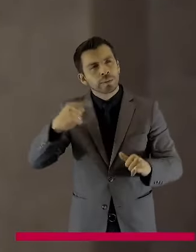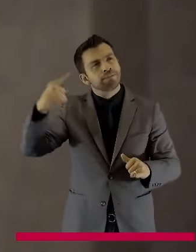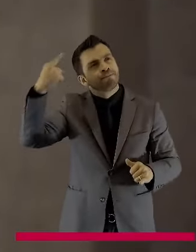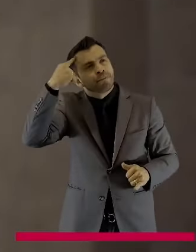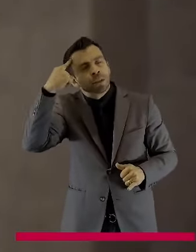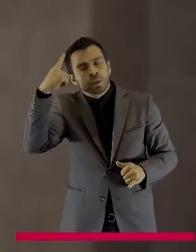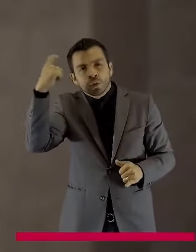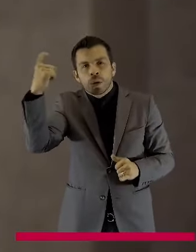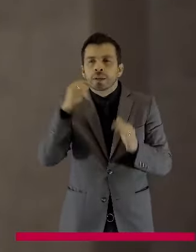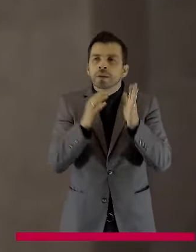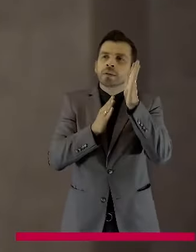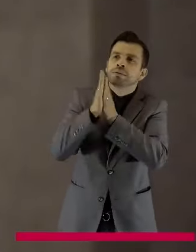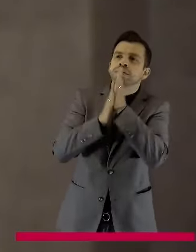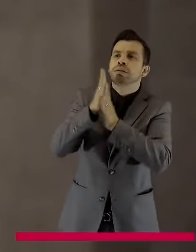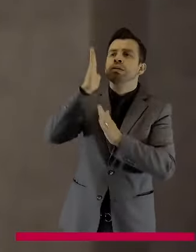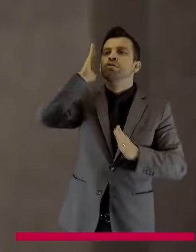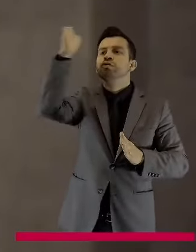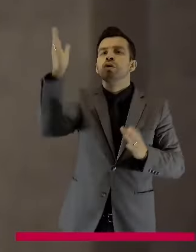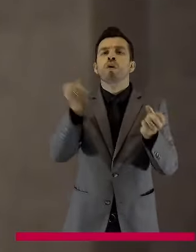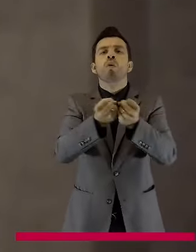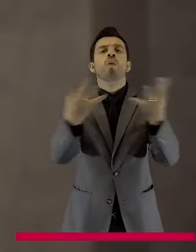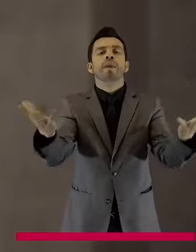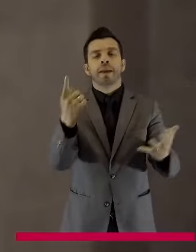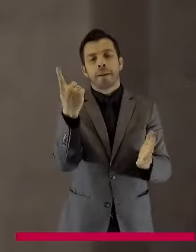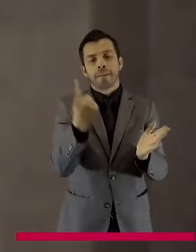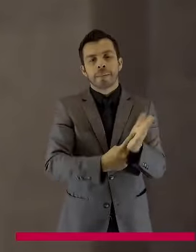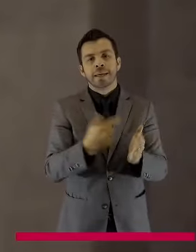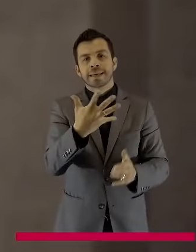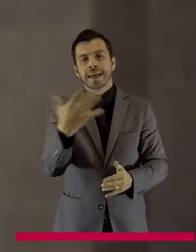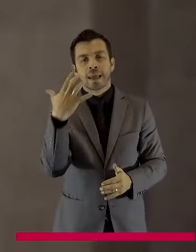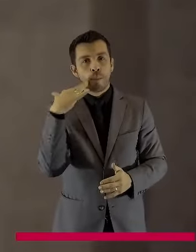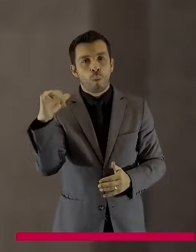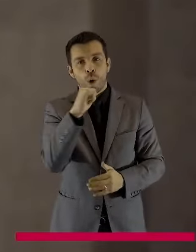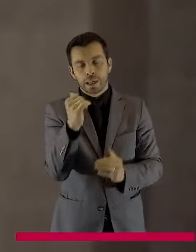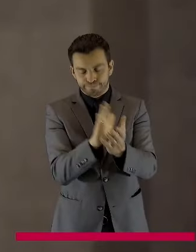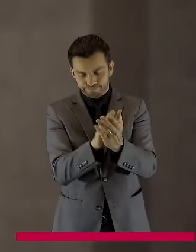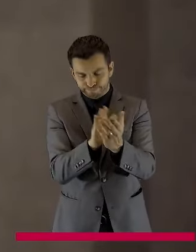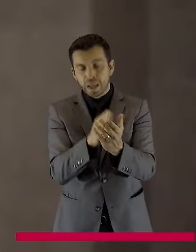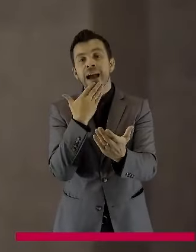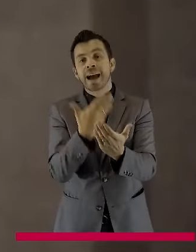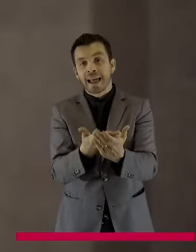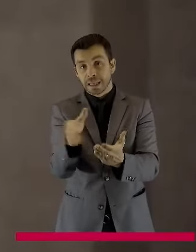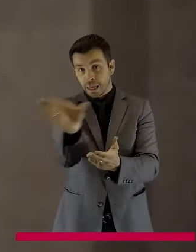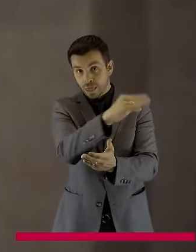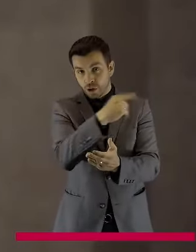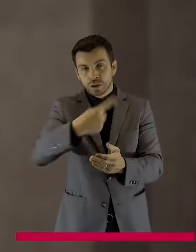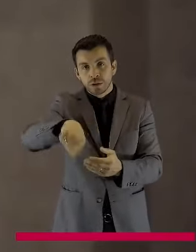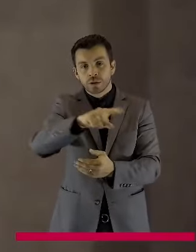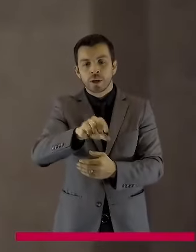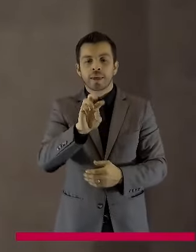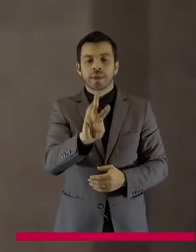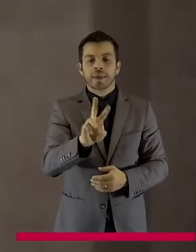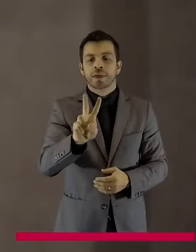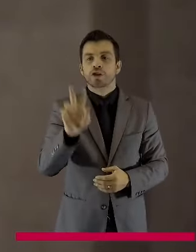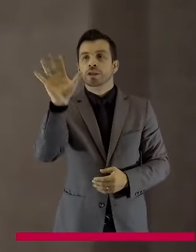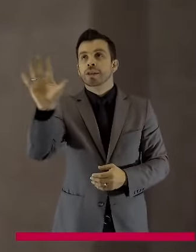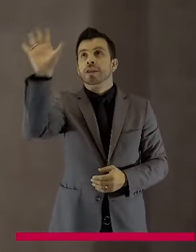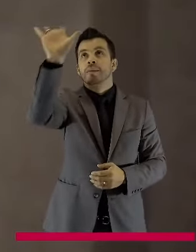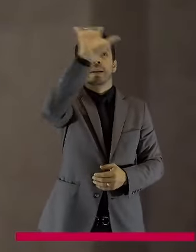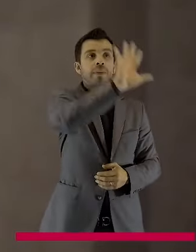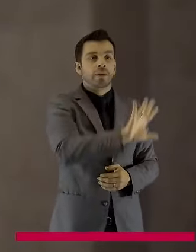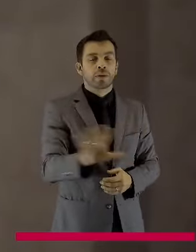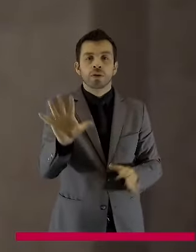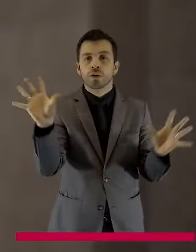esperanzas de 1.500 mujeres que participaron en los 32 departamentos,